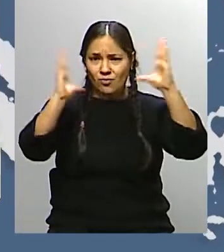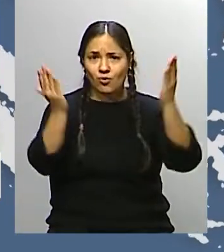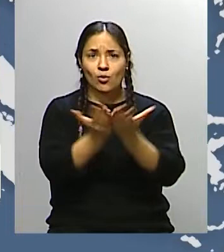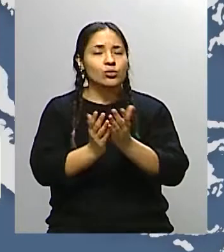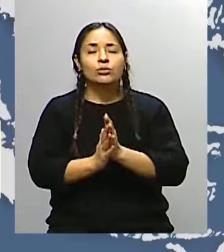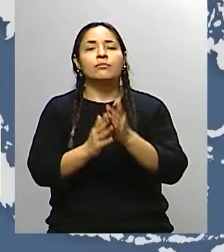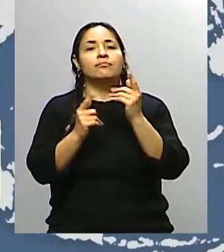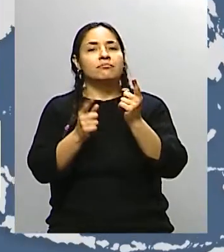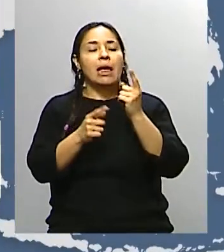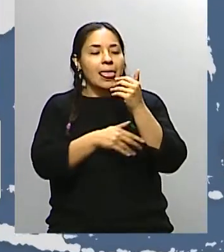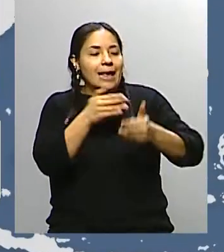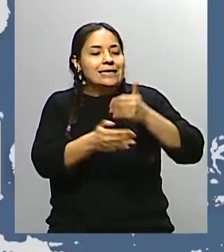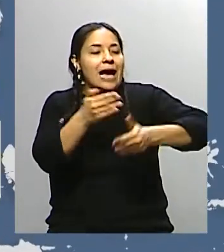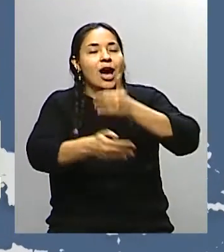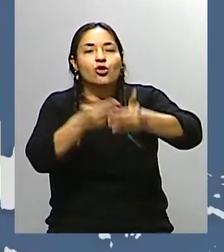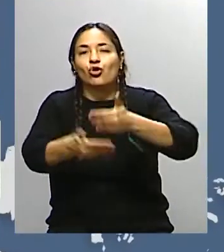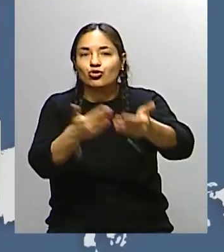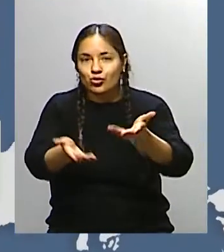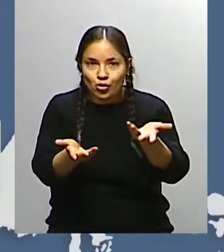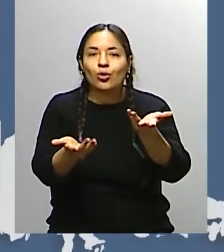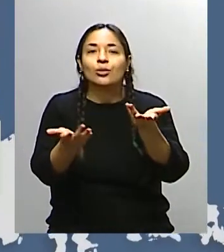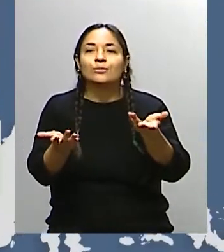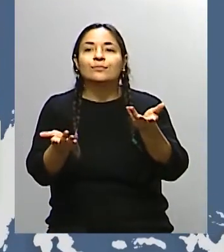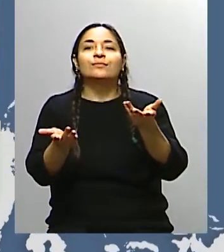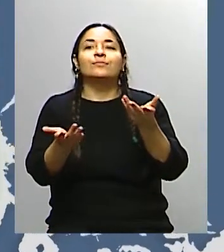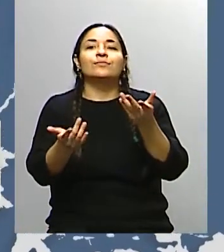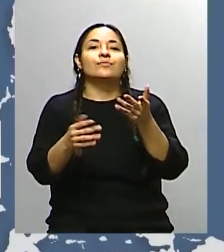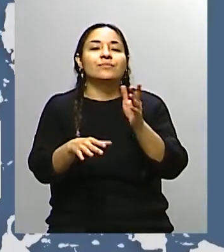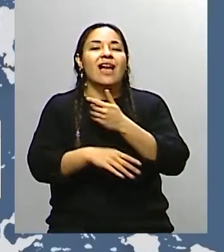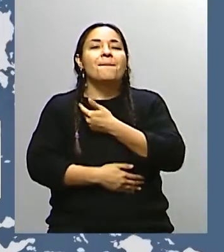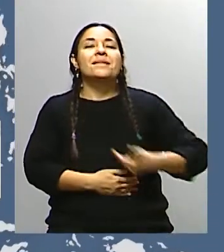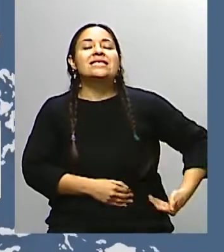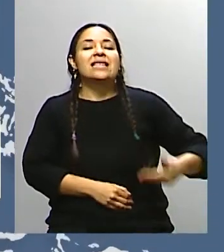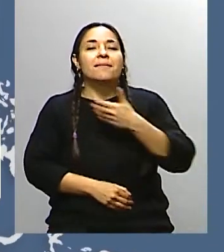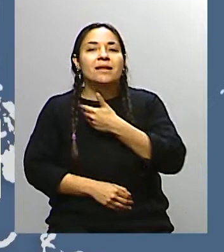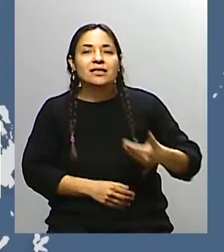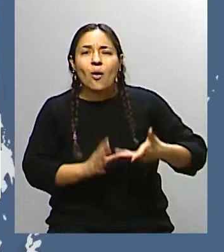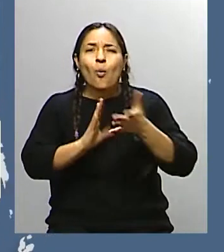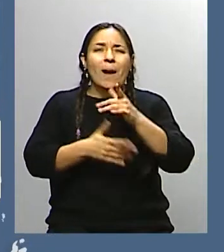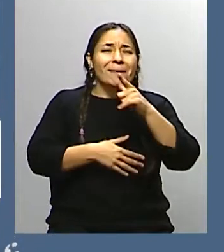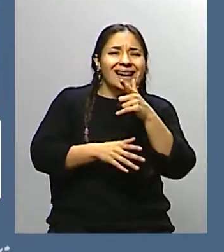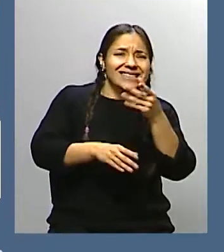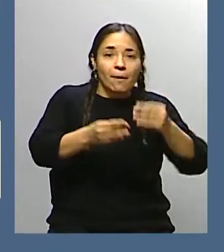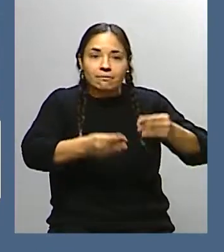de desarrollo de Estado, sino que tenemos presidencias que vienen siendo como gerencias